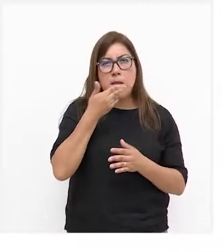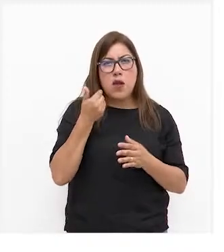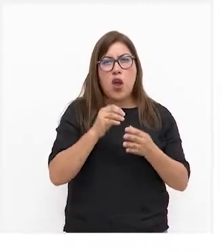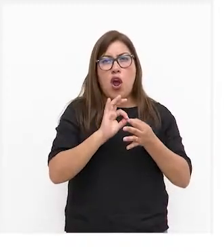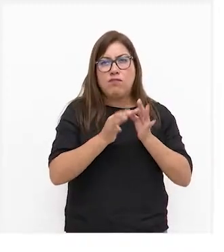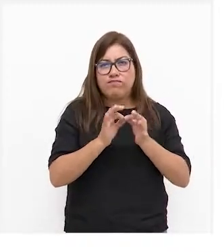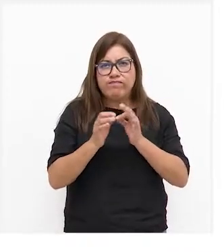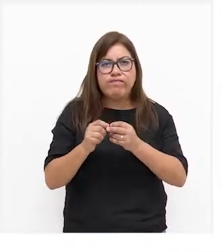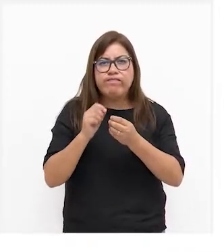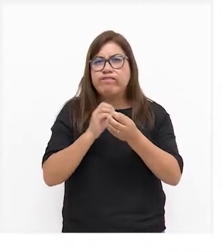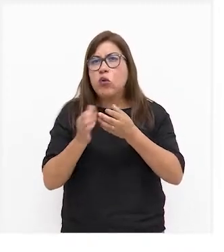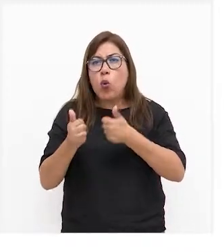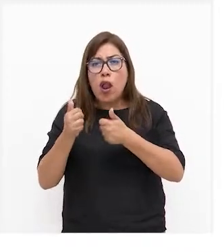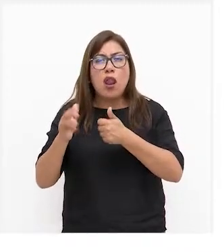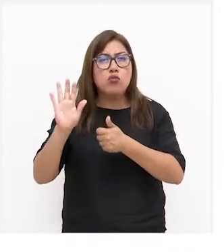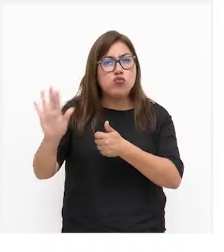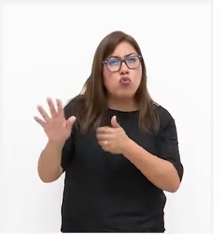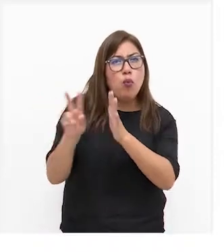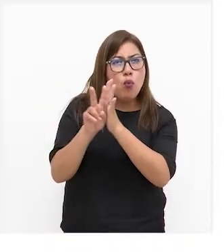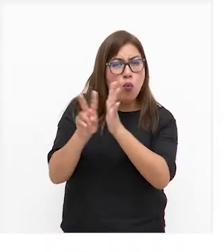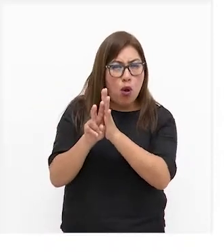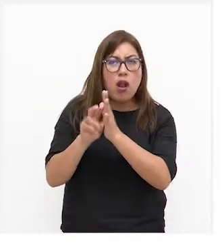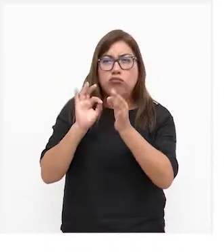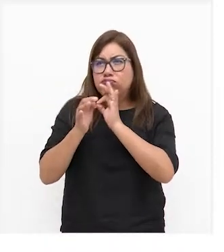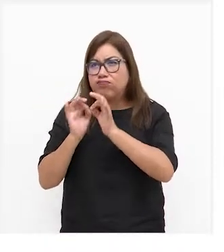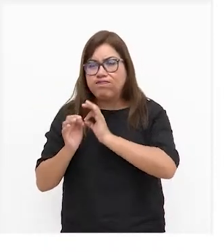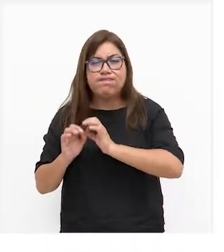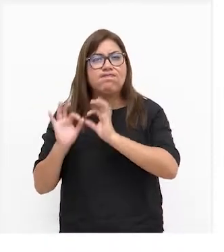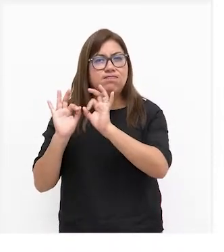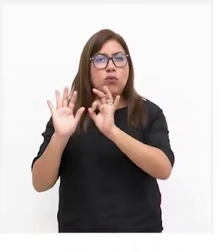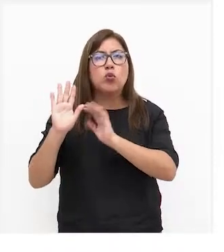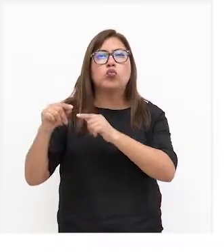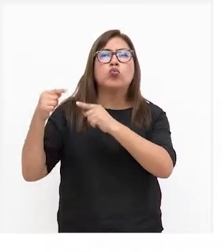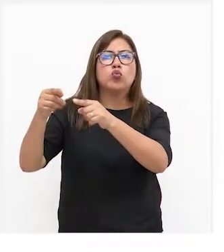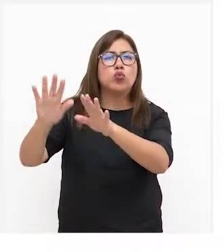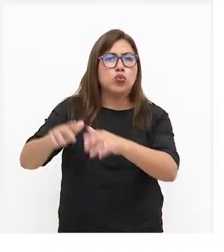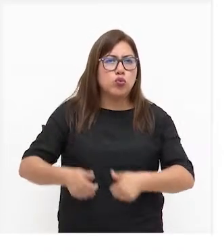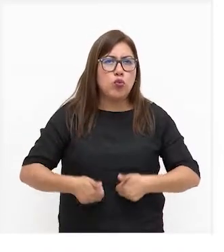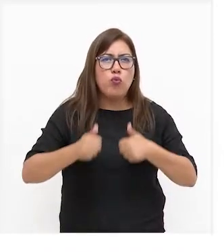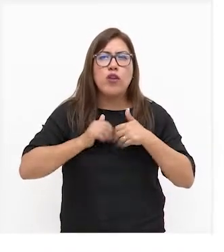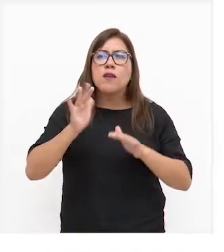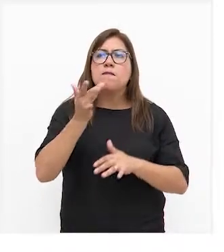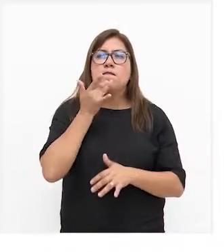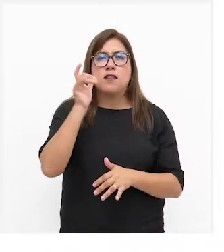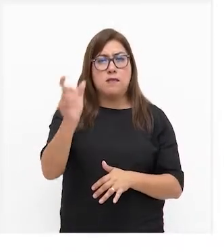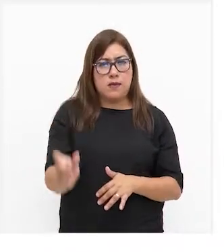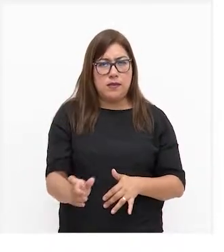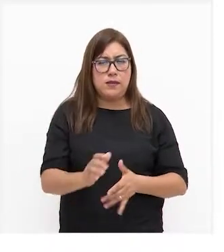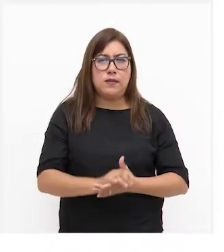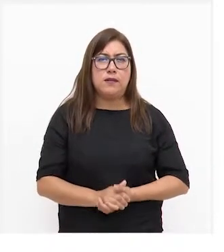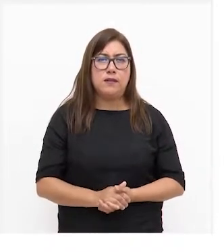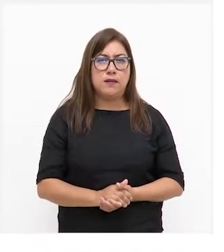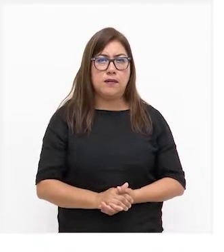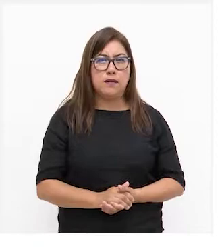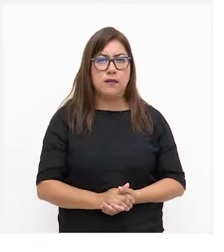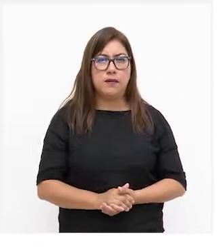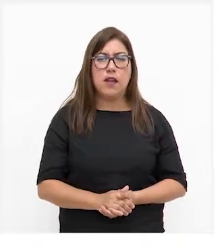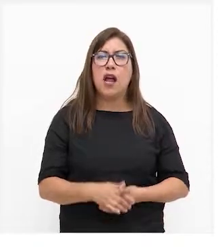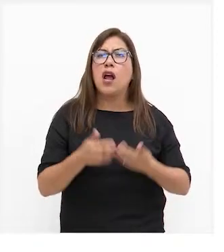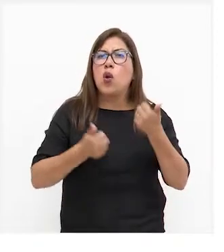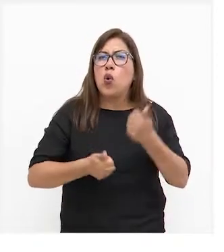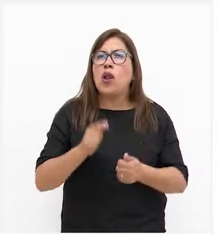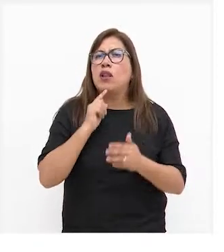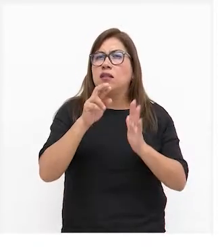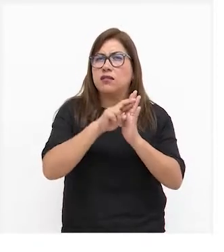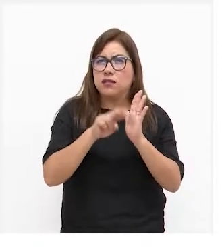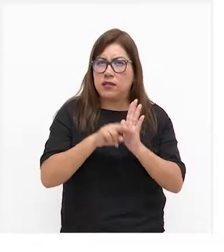mejor interpretación posible de la voluntad, según la trayectoria de vida y las preferencias de la persona. ¿Cuáles